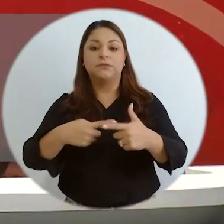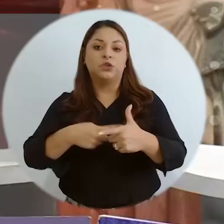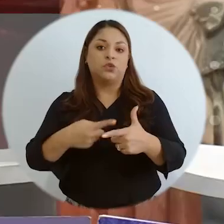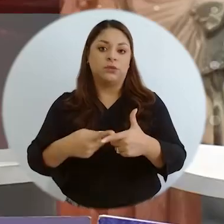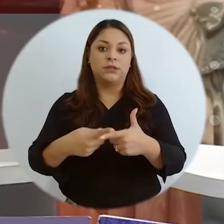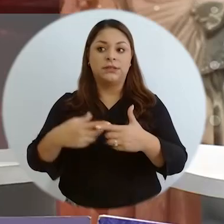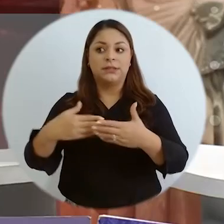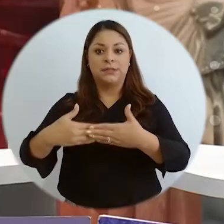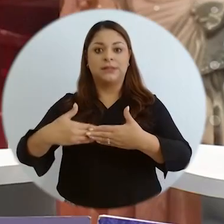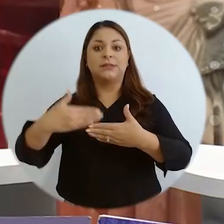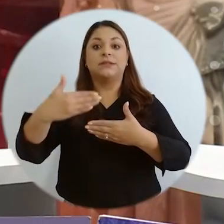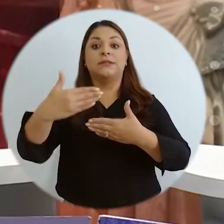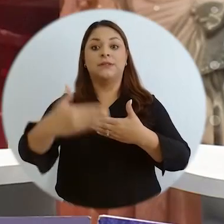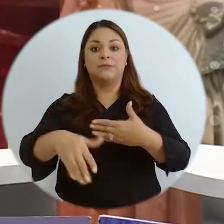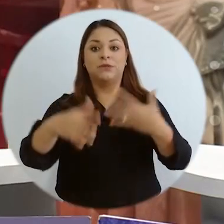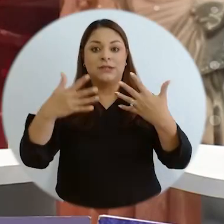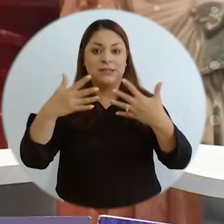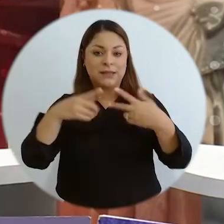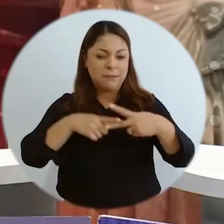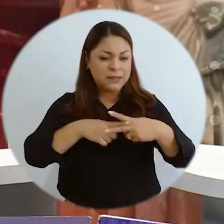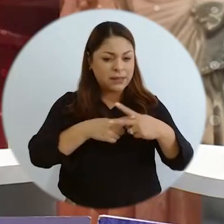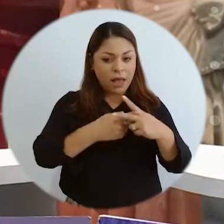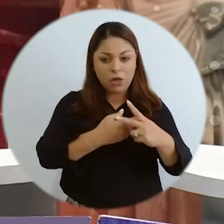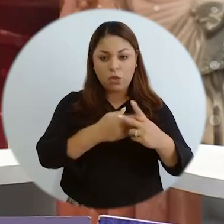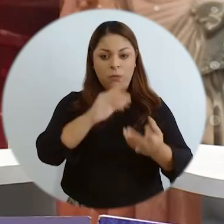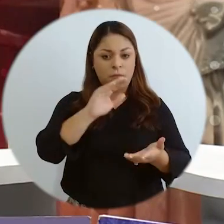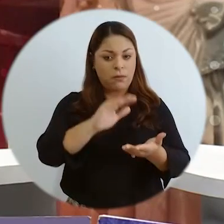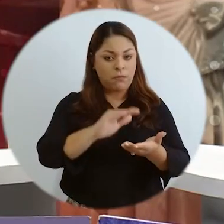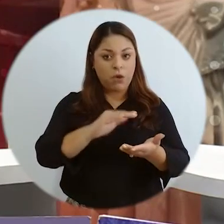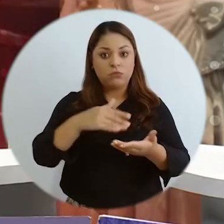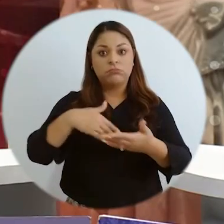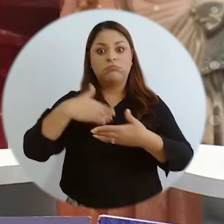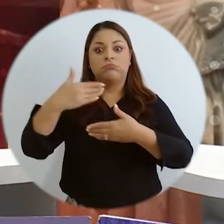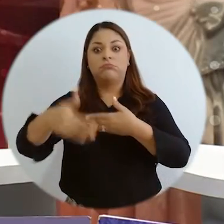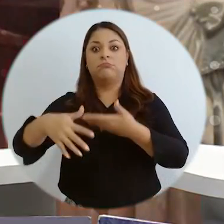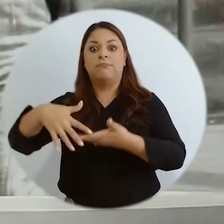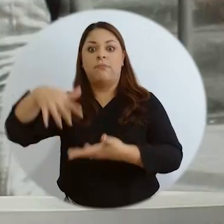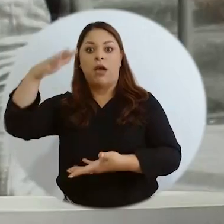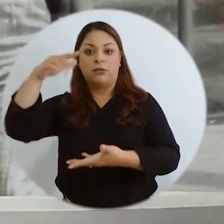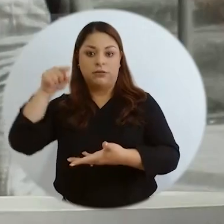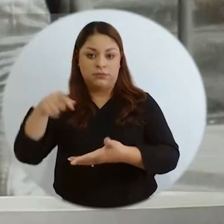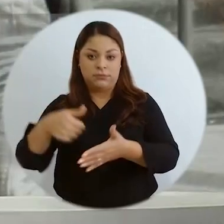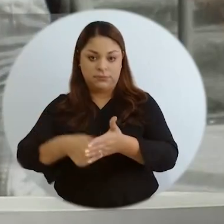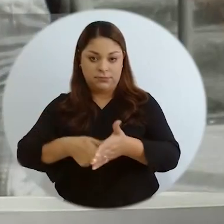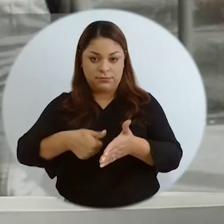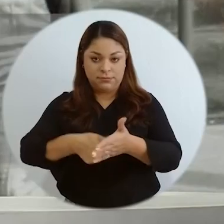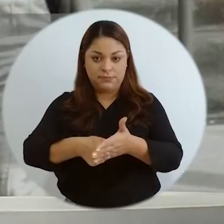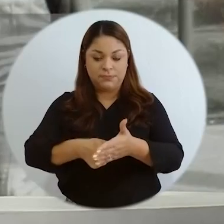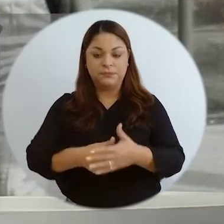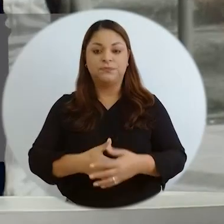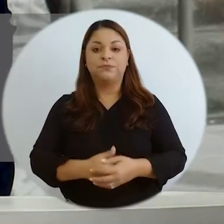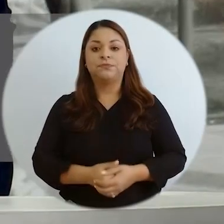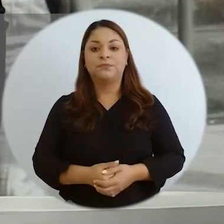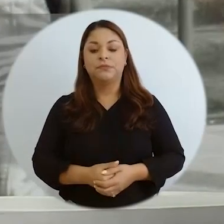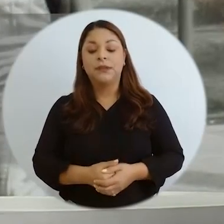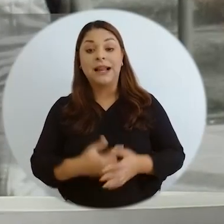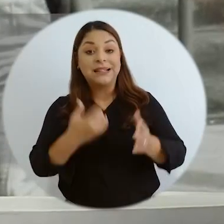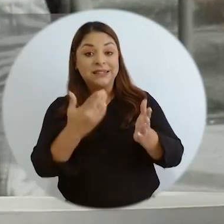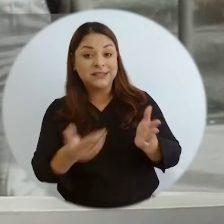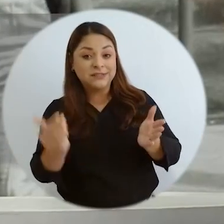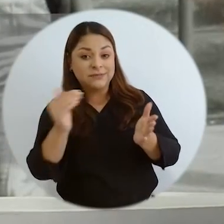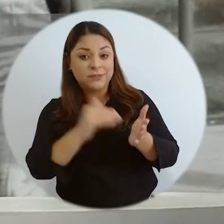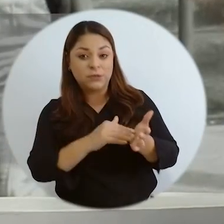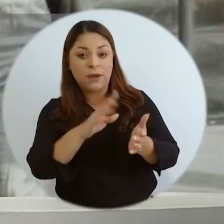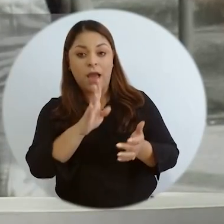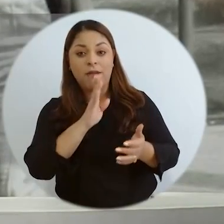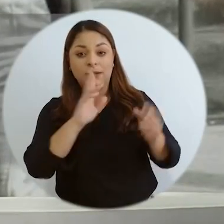Retomando esta cuestión de una gestión que empieza con un alto nivel de expectativa, pero a 2